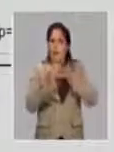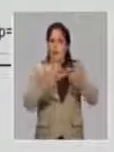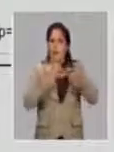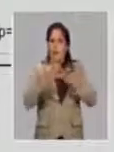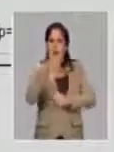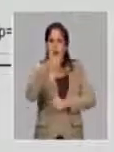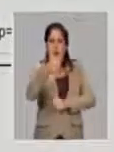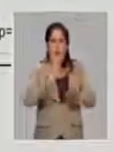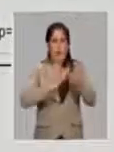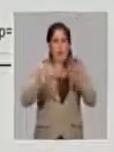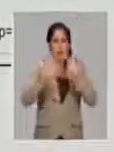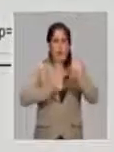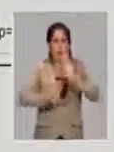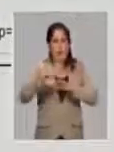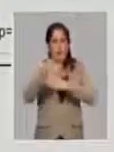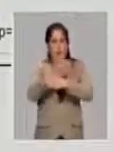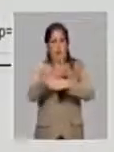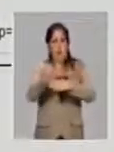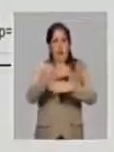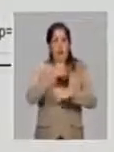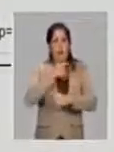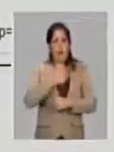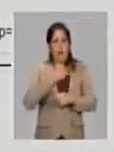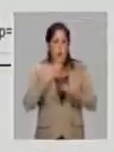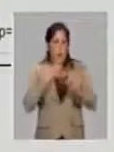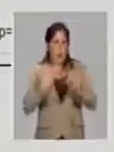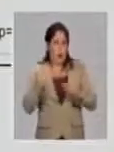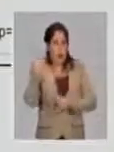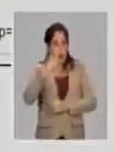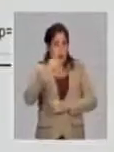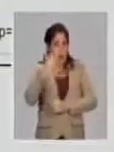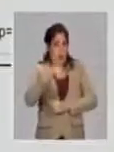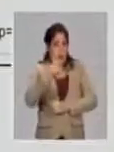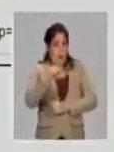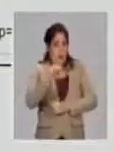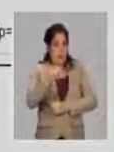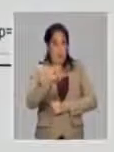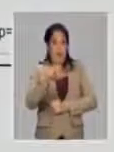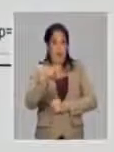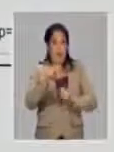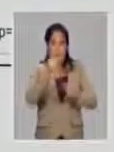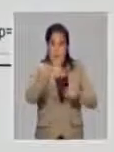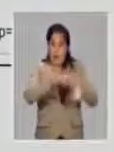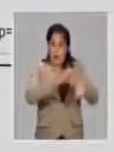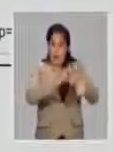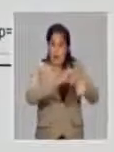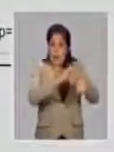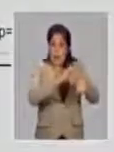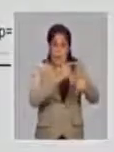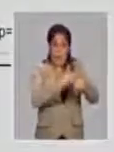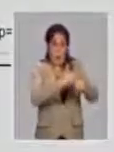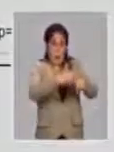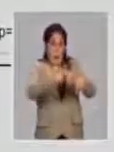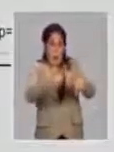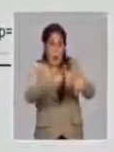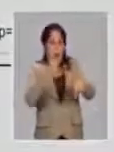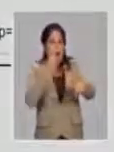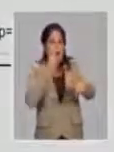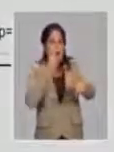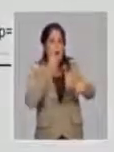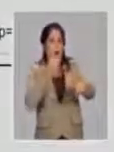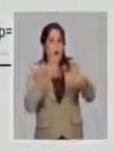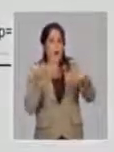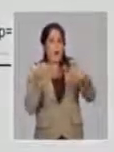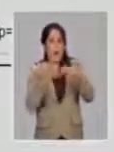demostrar su funcionalidad de diferentes formas. Una de ellas es en un ensayo en el cual el suero de los individuos se evalúa su capacidad